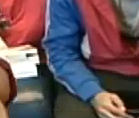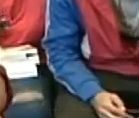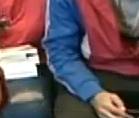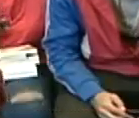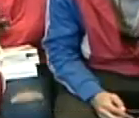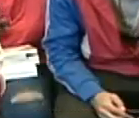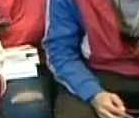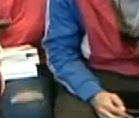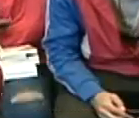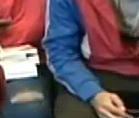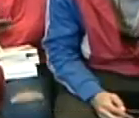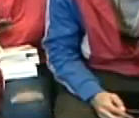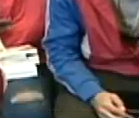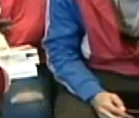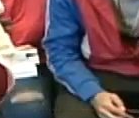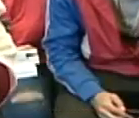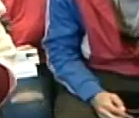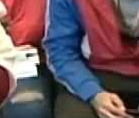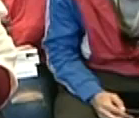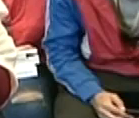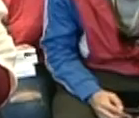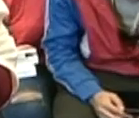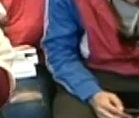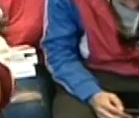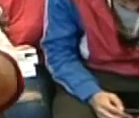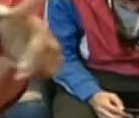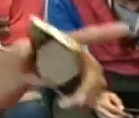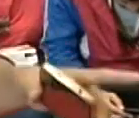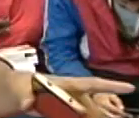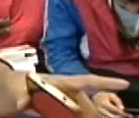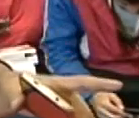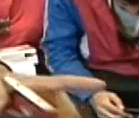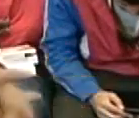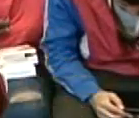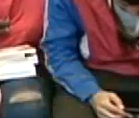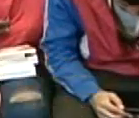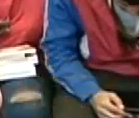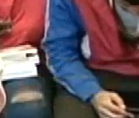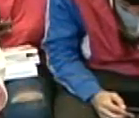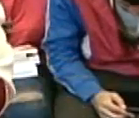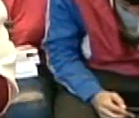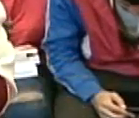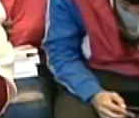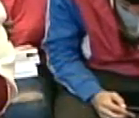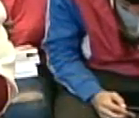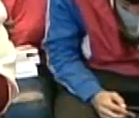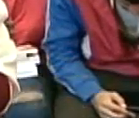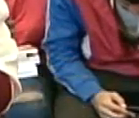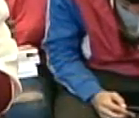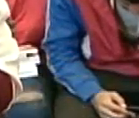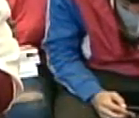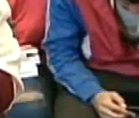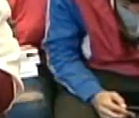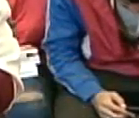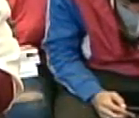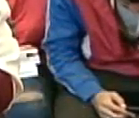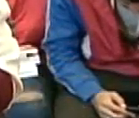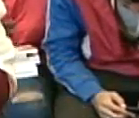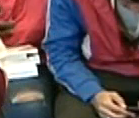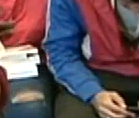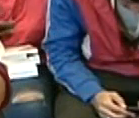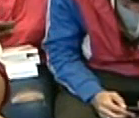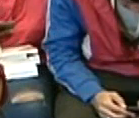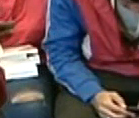Pueblos. Justamente hoy más de 1.500 integrantes de todas las delegaciones, de 25 delegaciones del mundo, se suman a esta